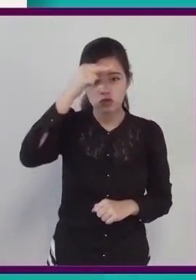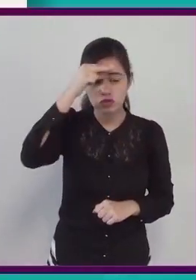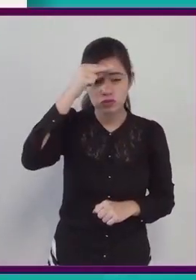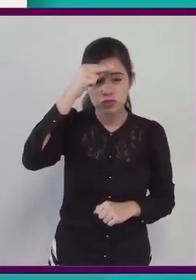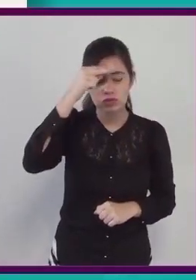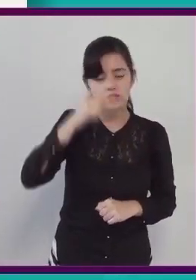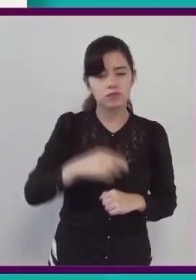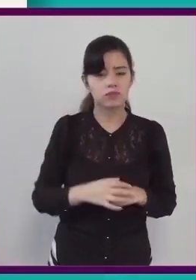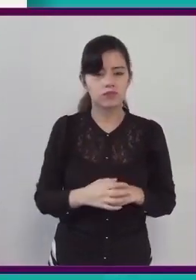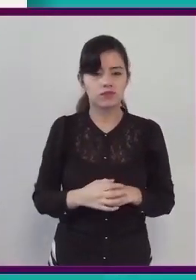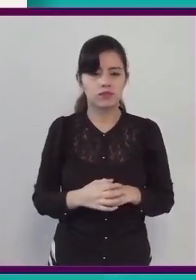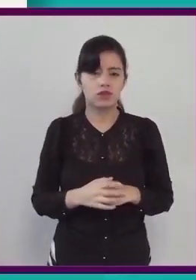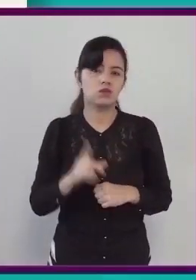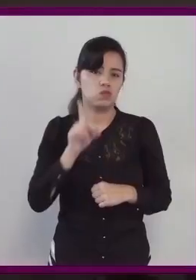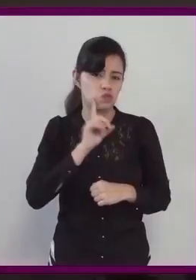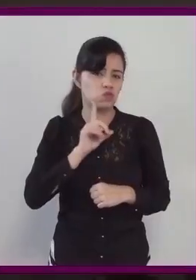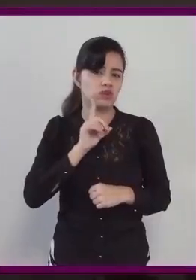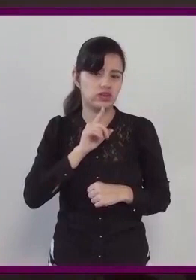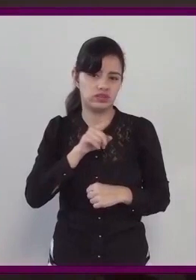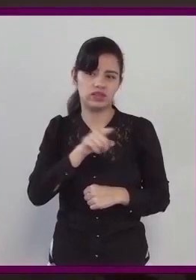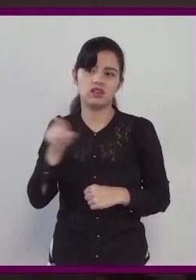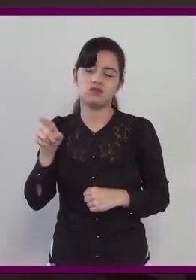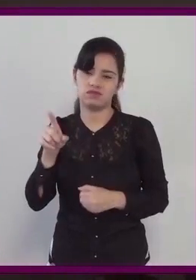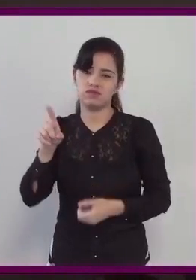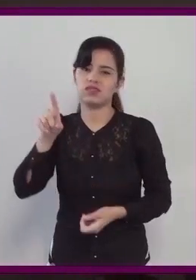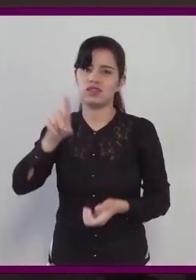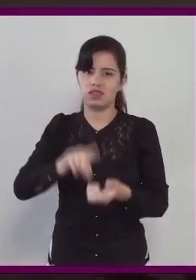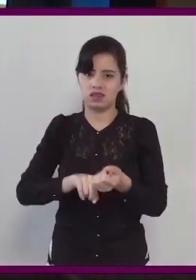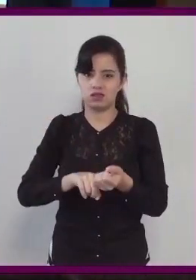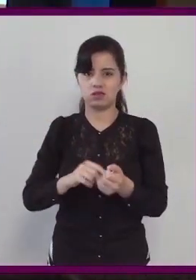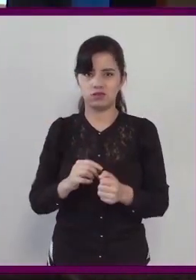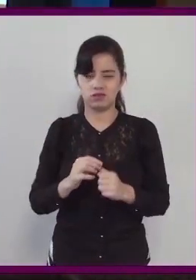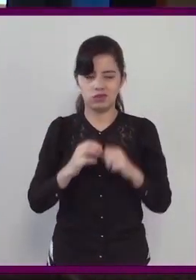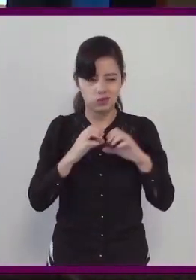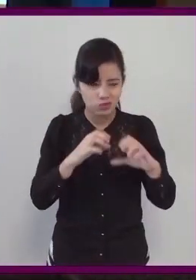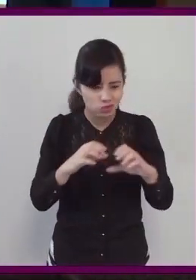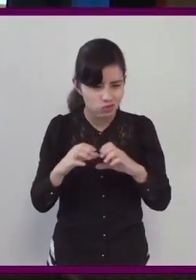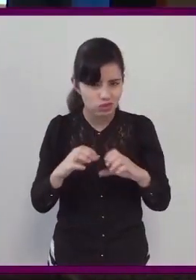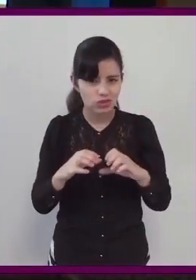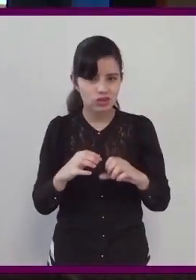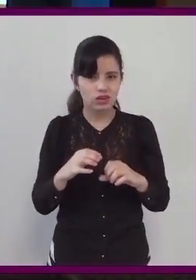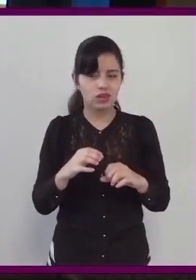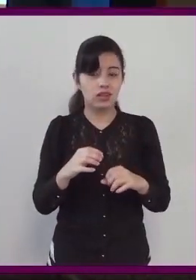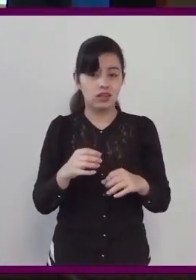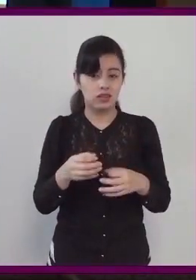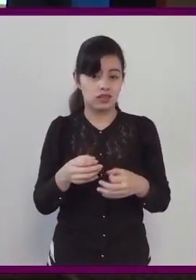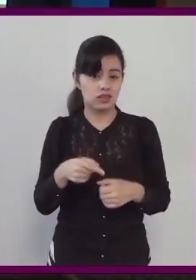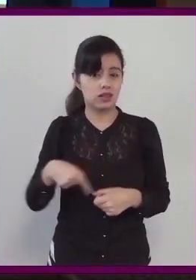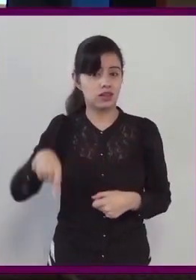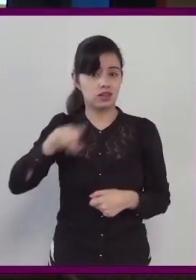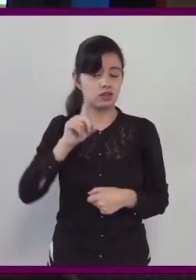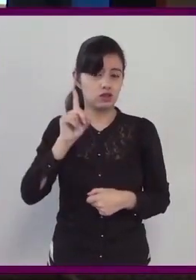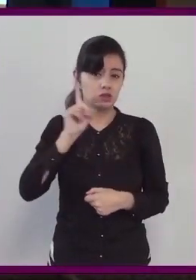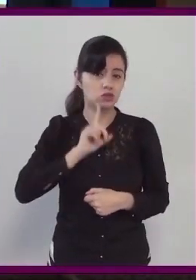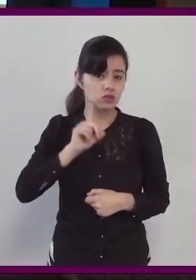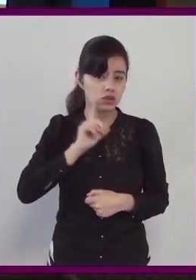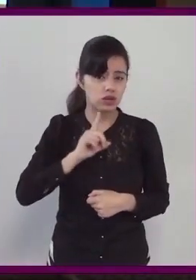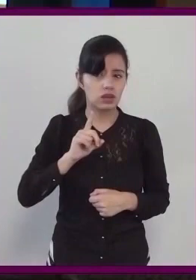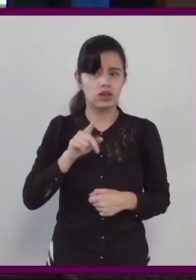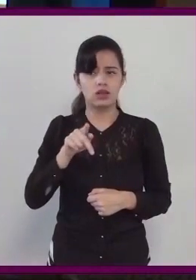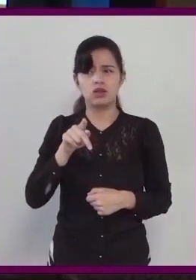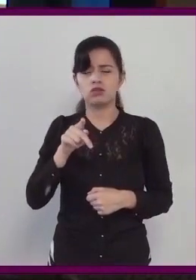que sobre todo lo tienen mujeres, ¿no? Entonces, territorio, la lucha de las mujeres, la lucha de los pueblos